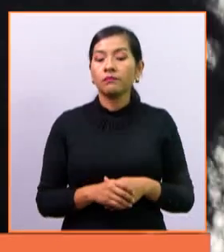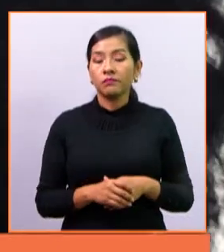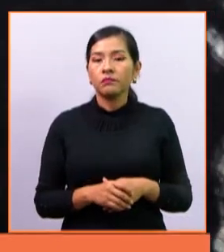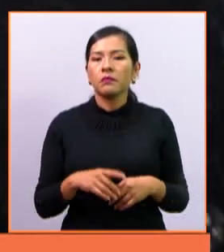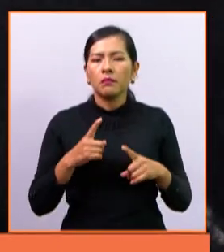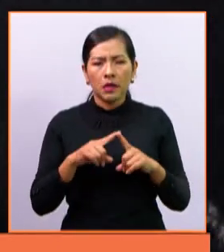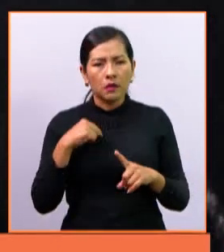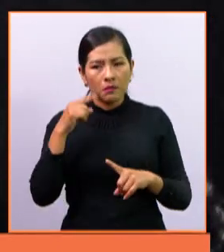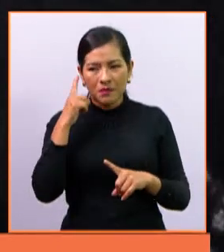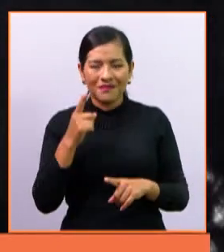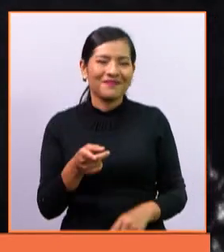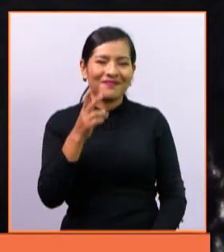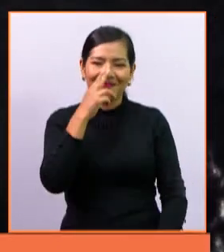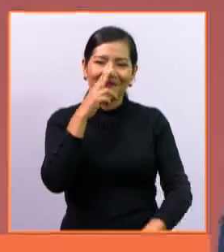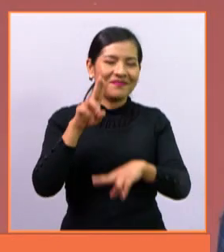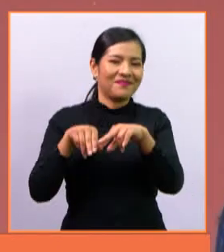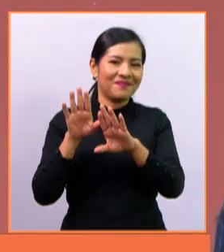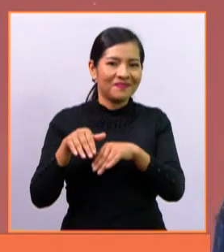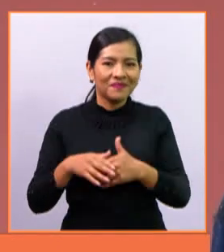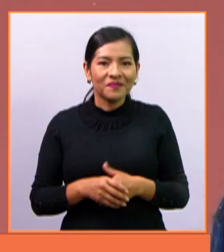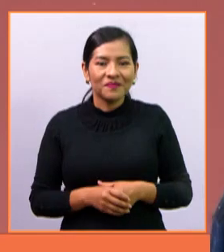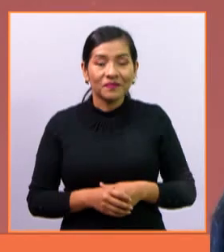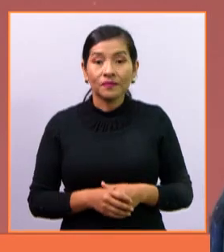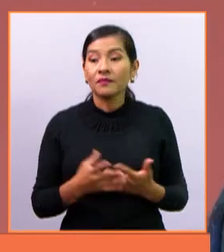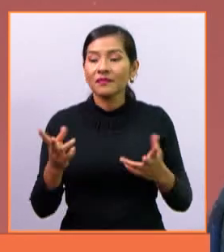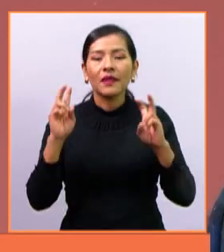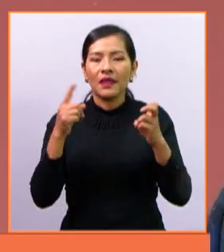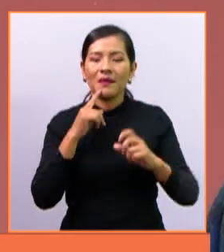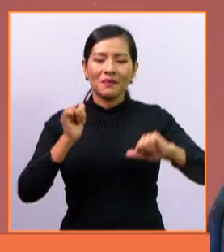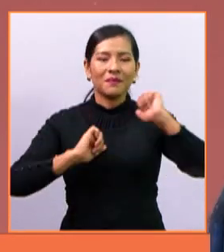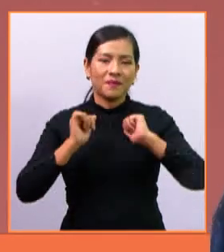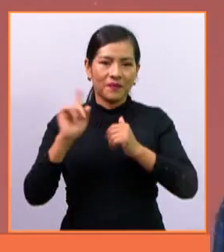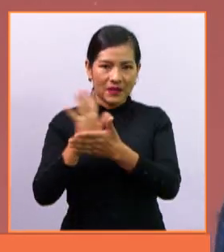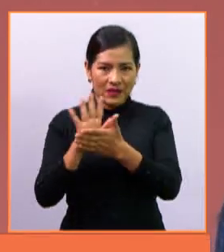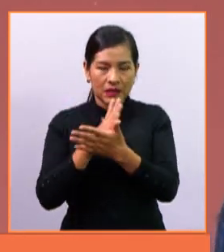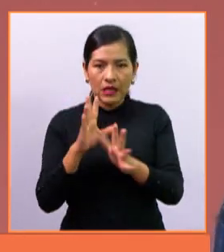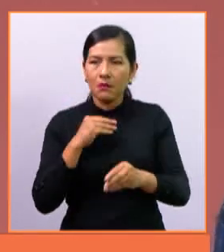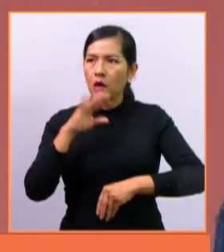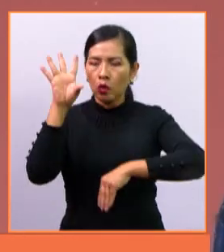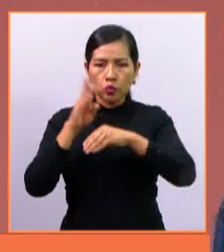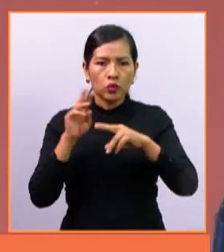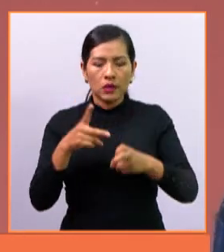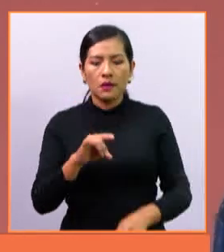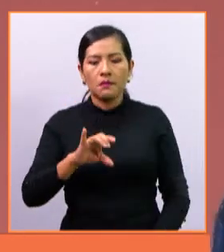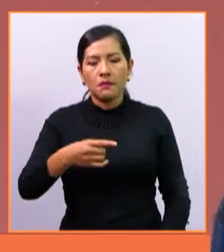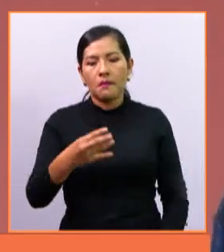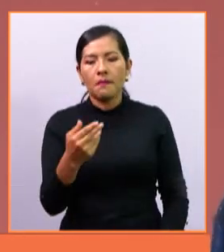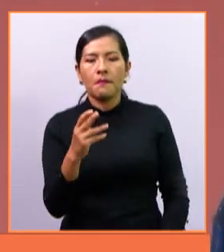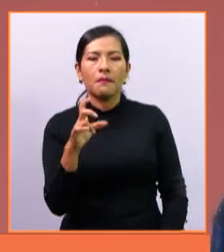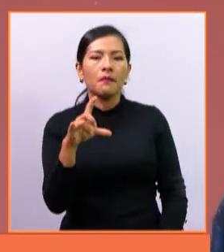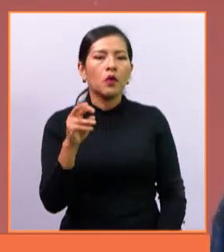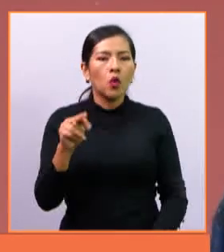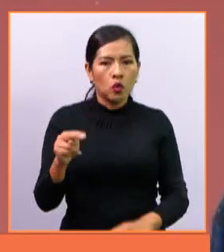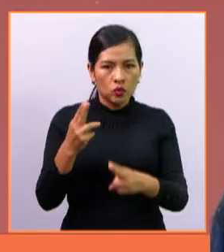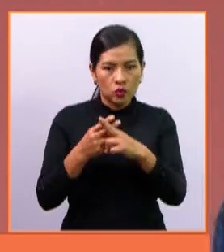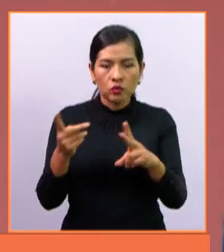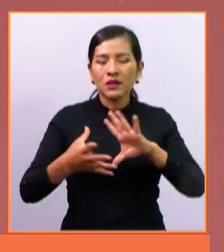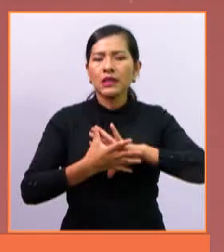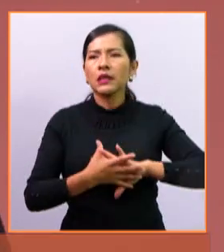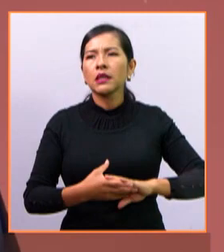pertenecen. Yeah. Es la historia basada en George Bernard Shaw, Pigmalión, que es una historia